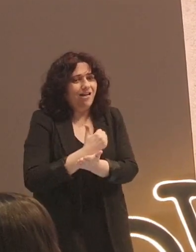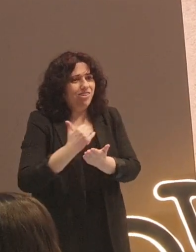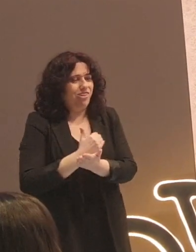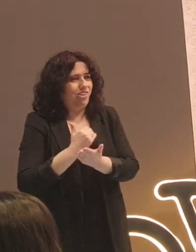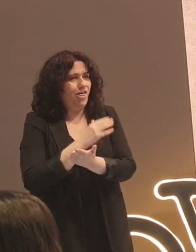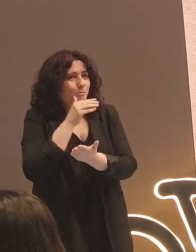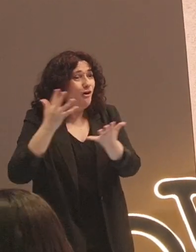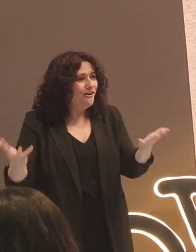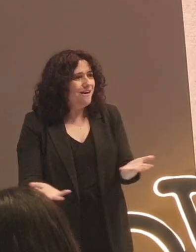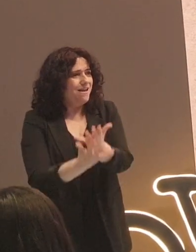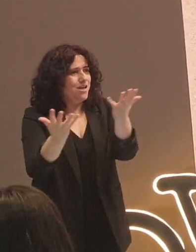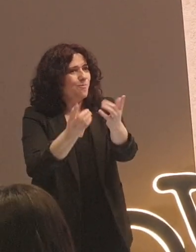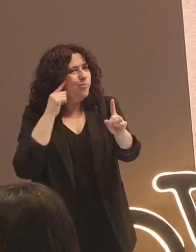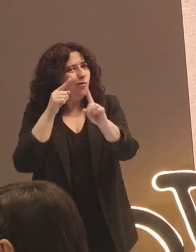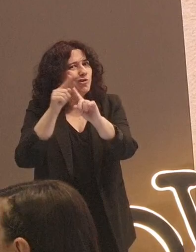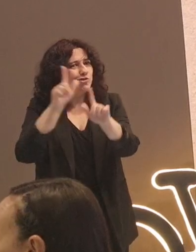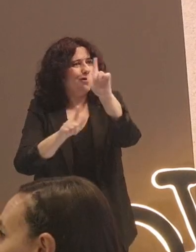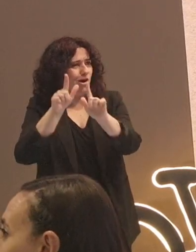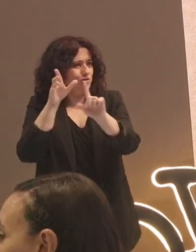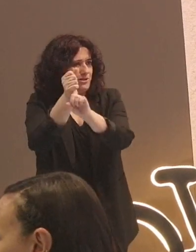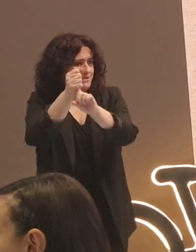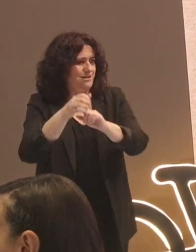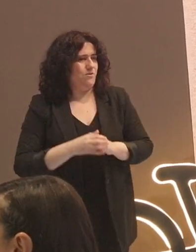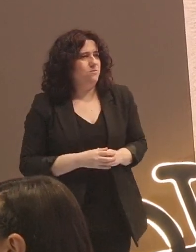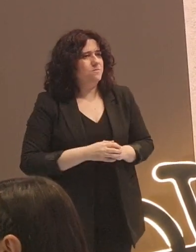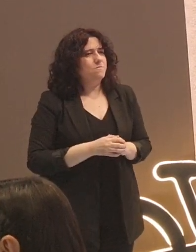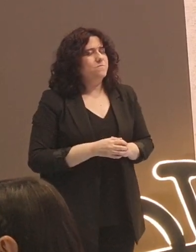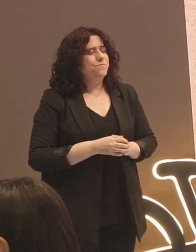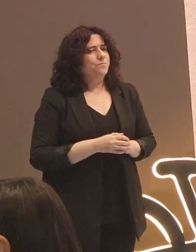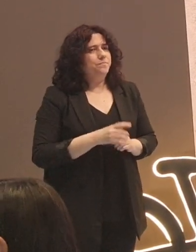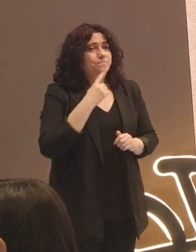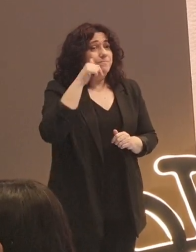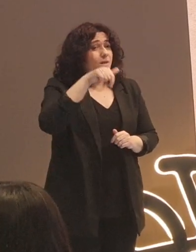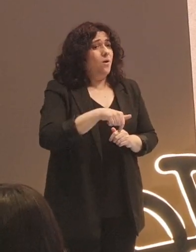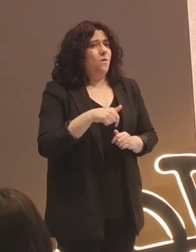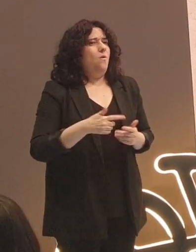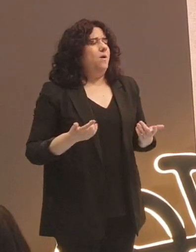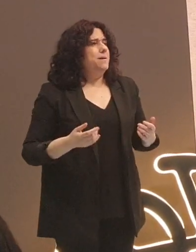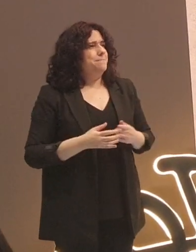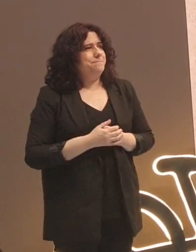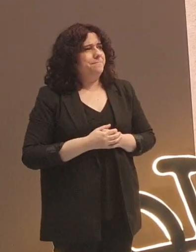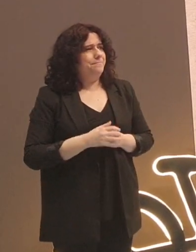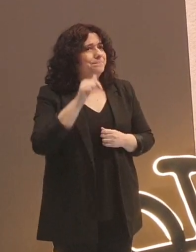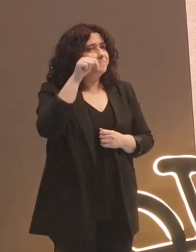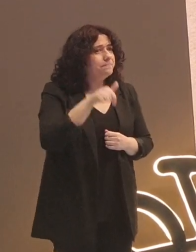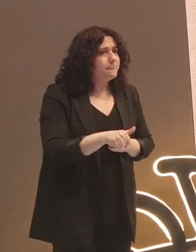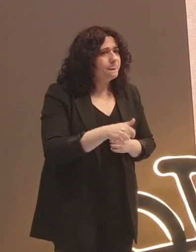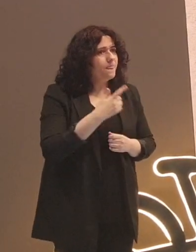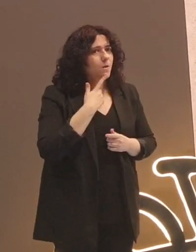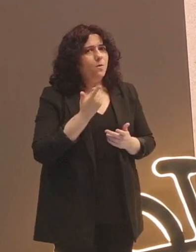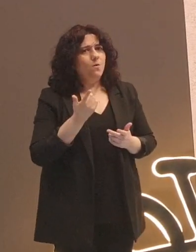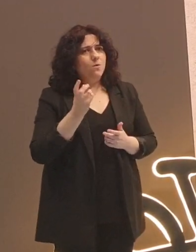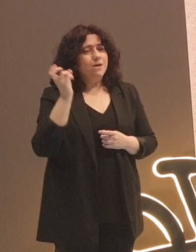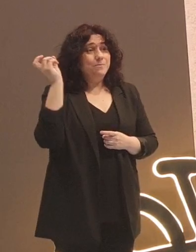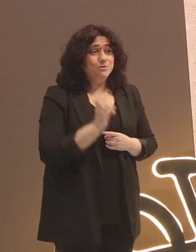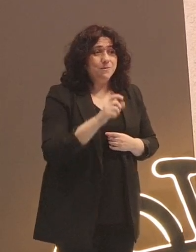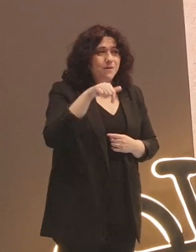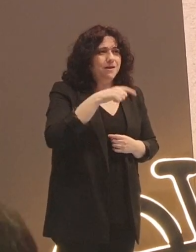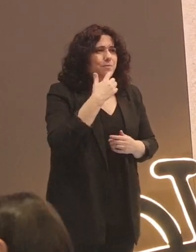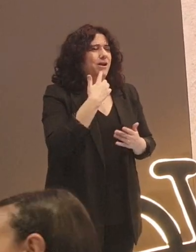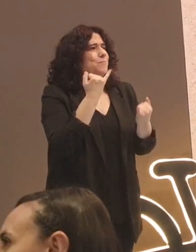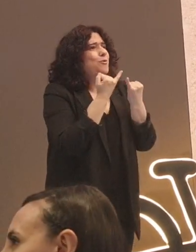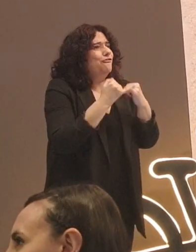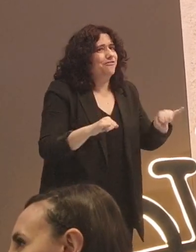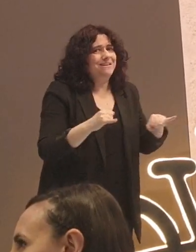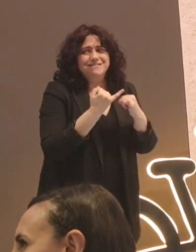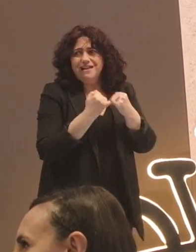a los destinos. Pero lo que hoy en realidad nos trae aquí, lo que tengo el honor de anunciar, es que la fiesta de la Lamprea de Argos se